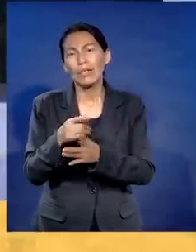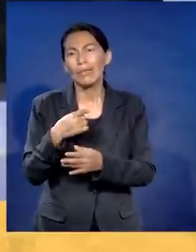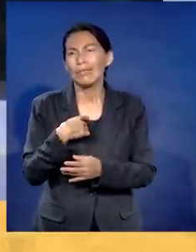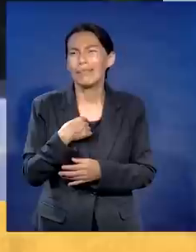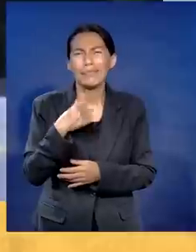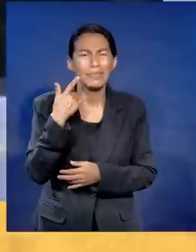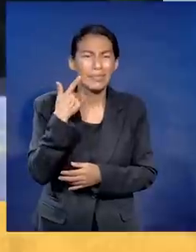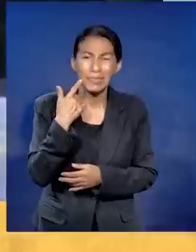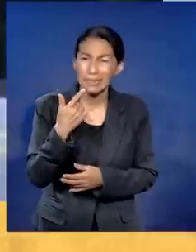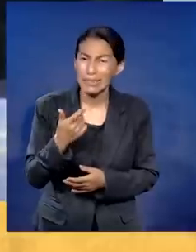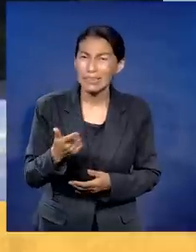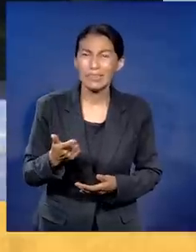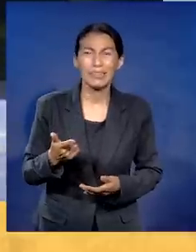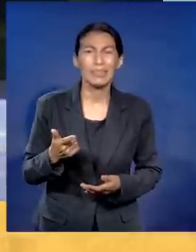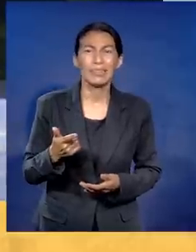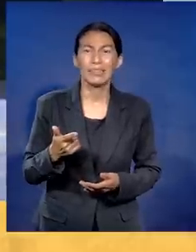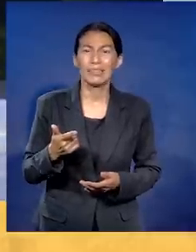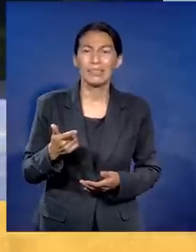salimos.